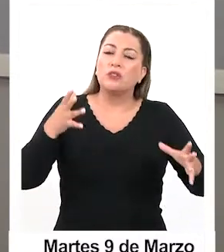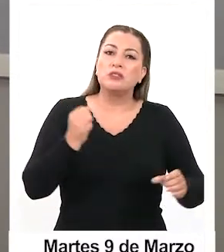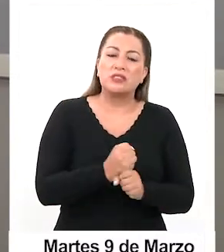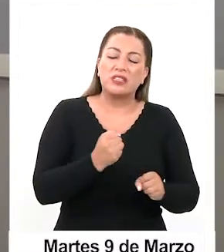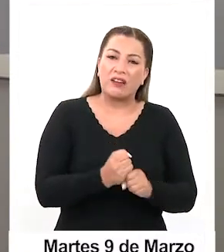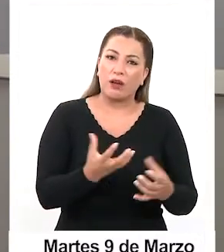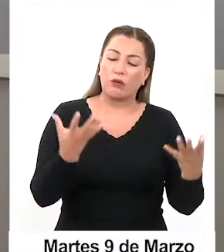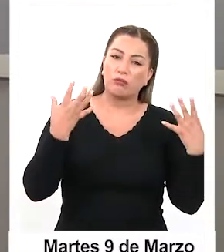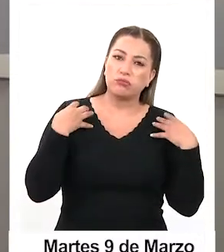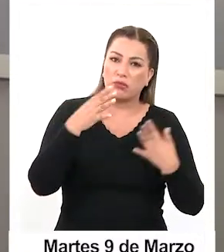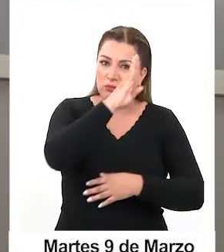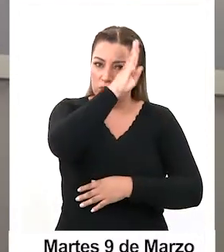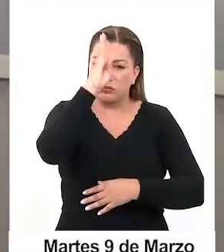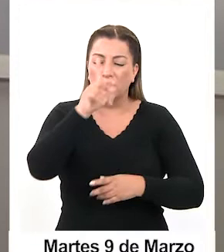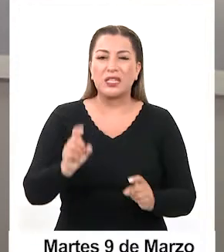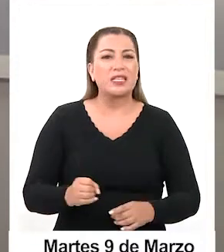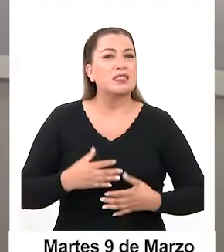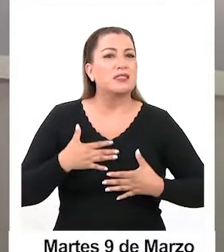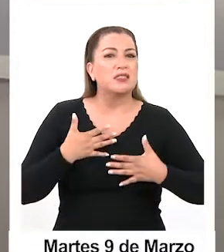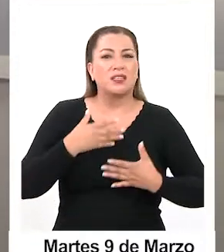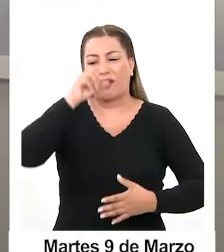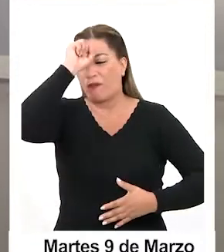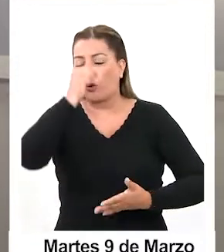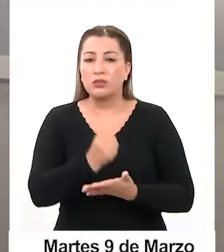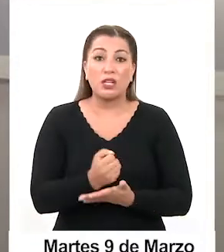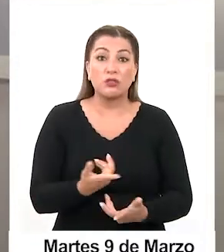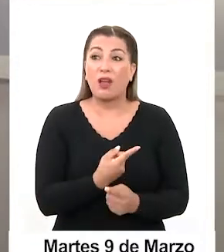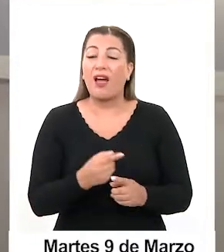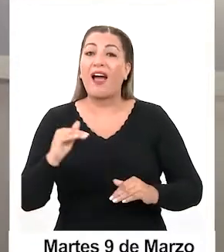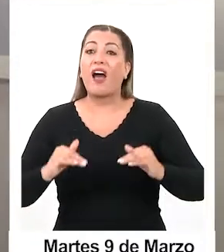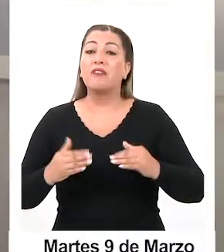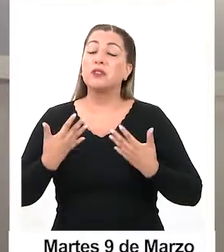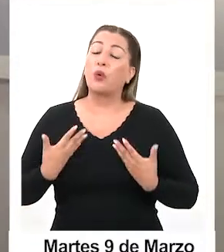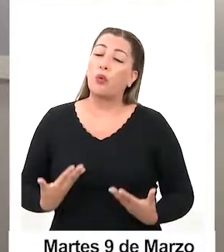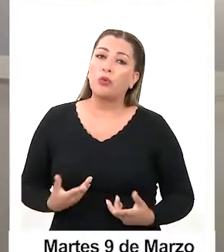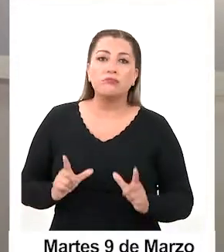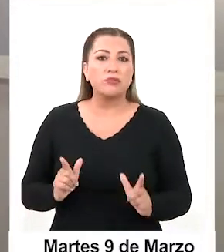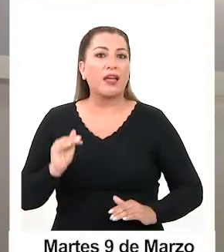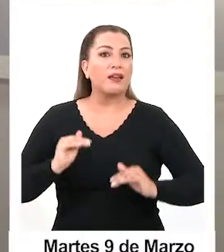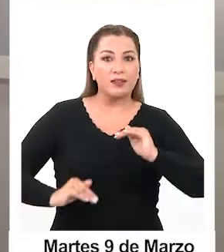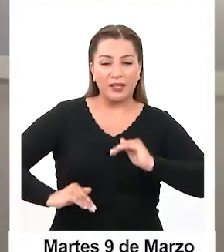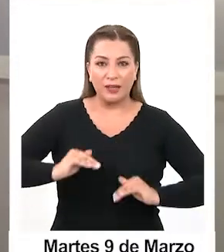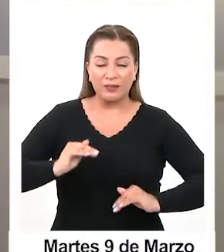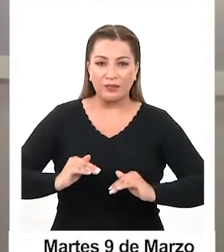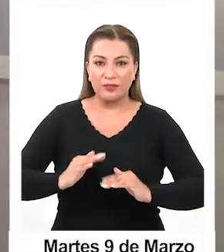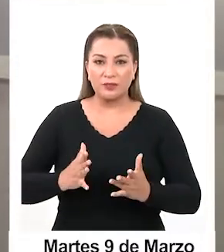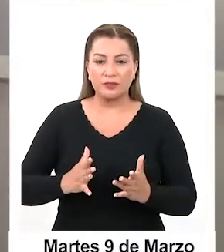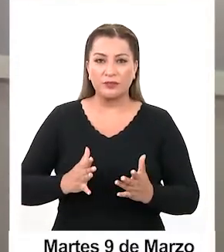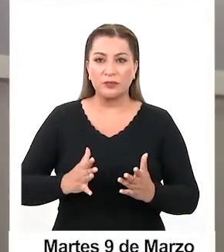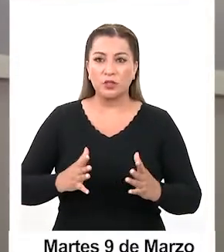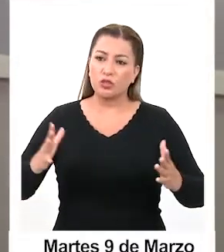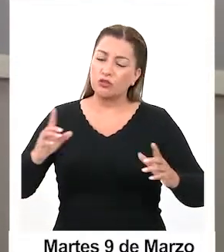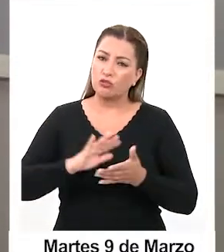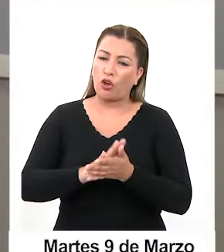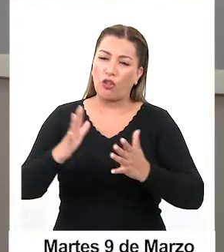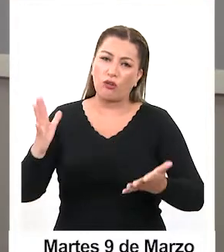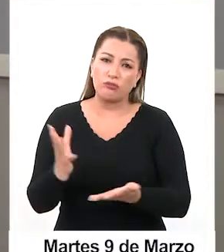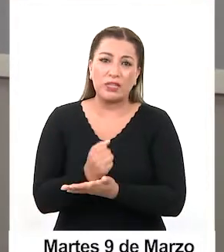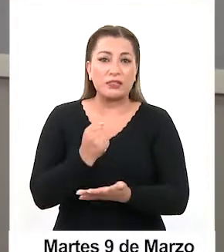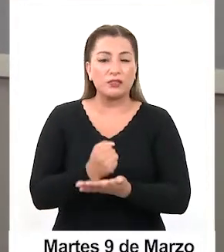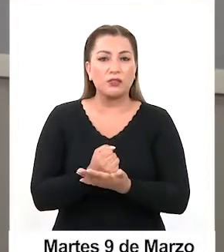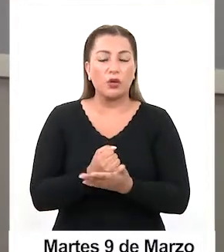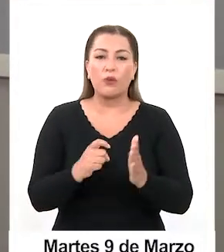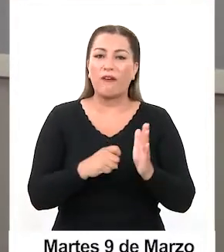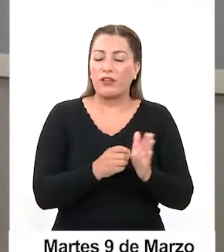de muchas sensaciones de frustración, otras con mucho alivio, en algunos con relativo éxito, pero ha sido, un periodo